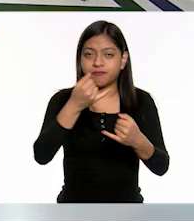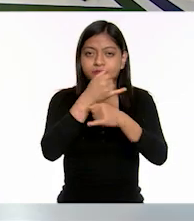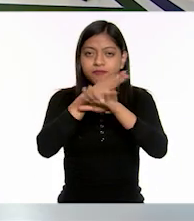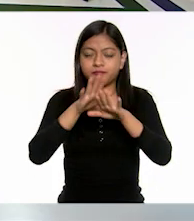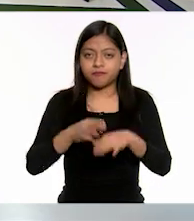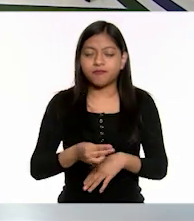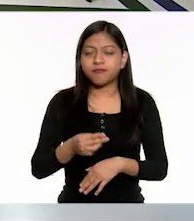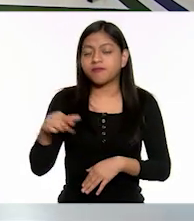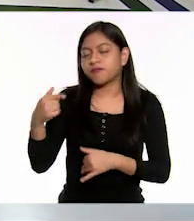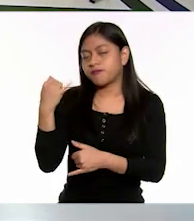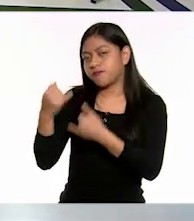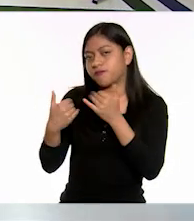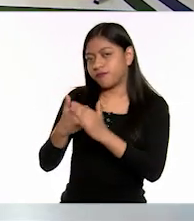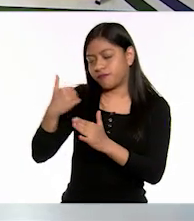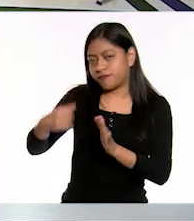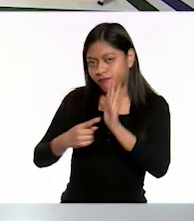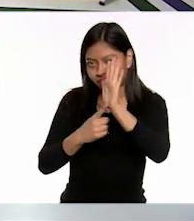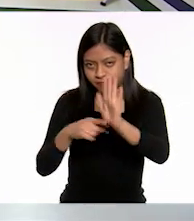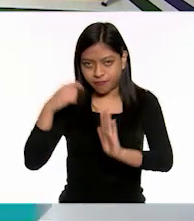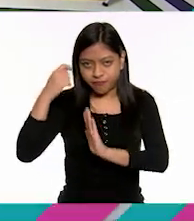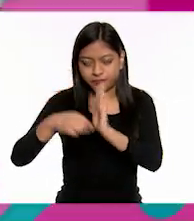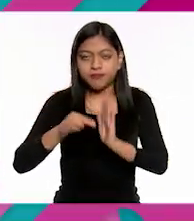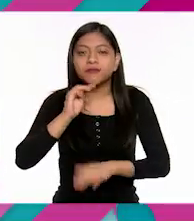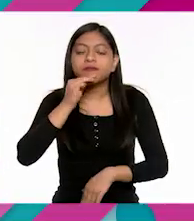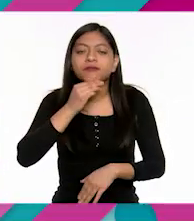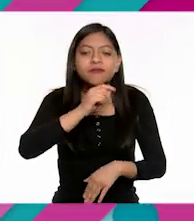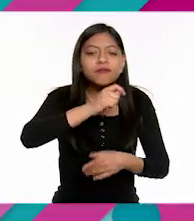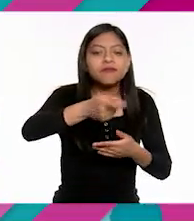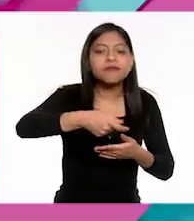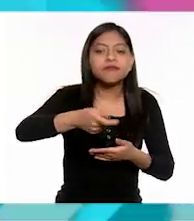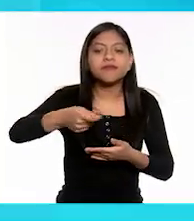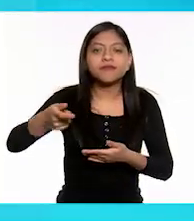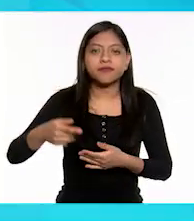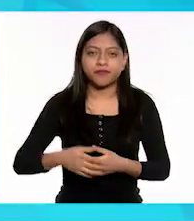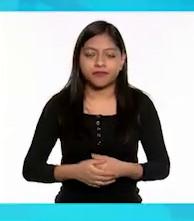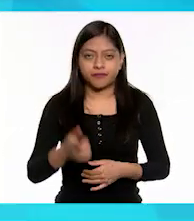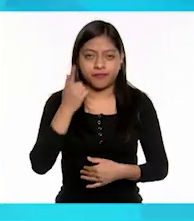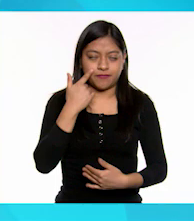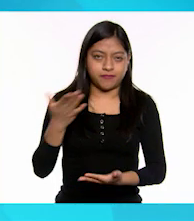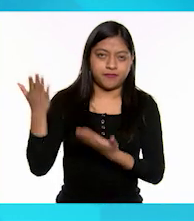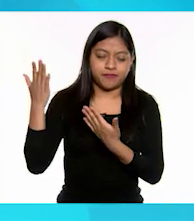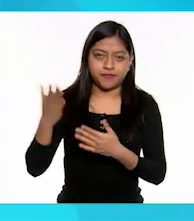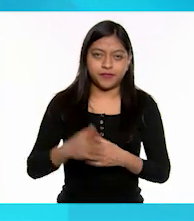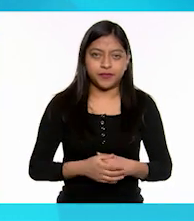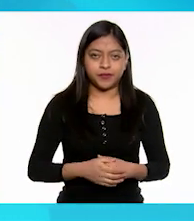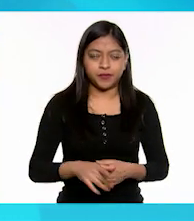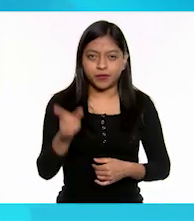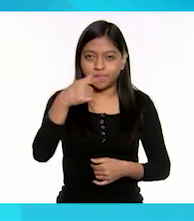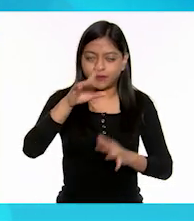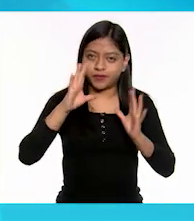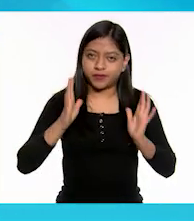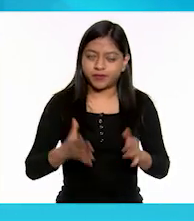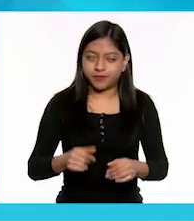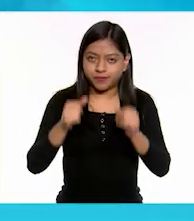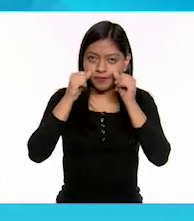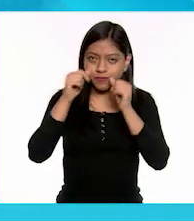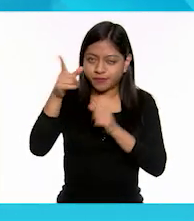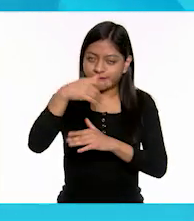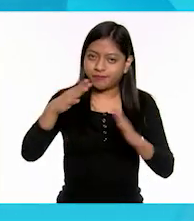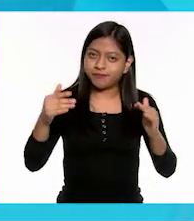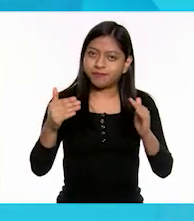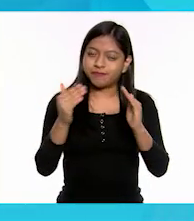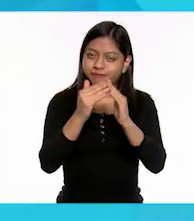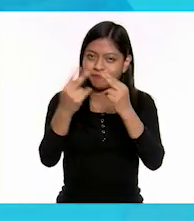maíz al hoyo ahora sí vamos a empezar seguramente ustedes pusieron mucha atención así que también nos ayudan desde